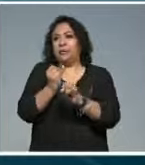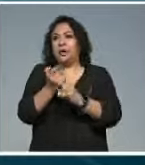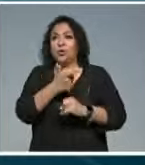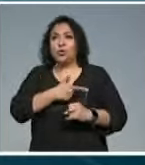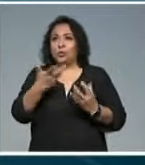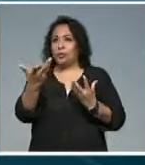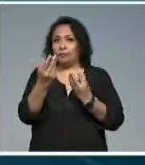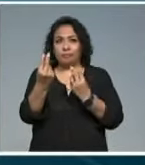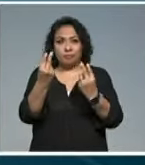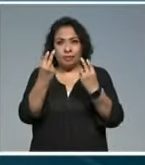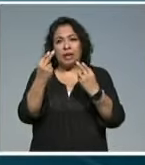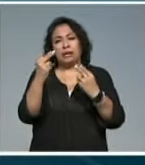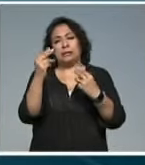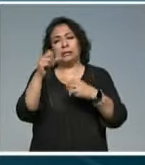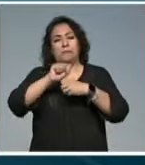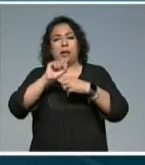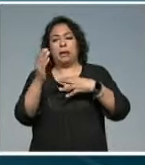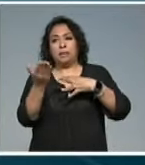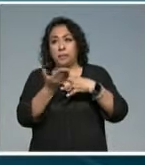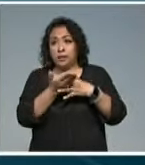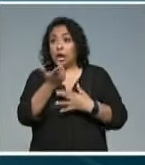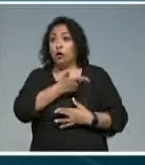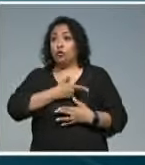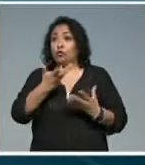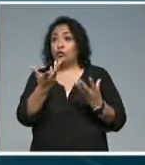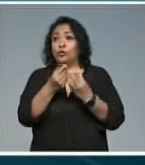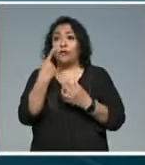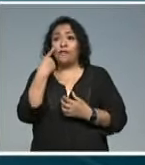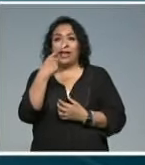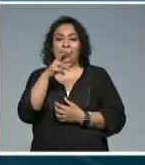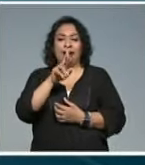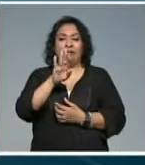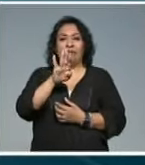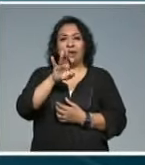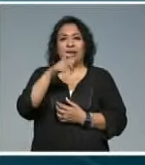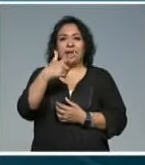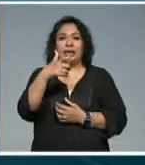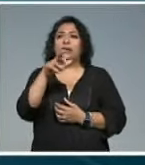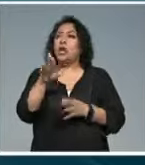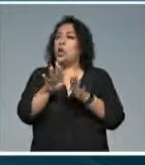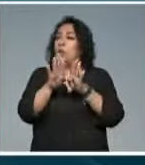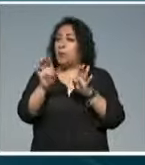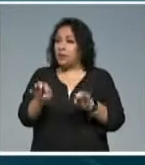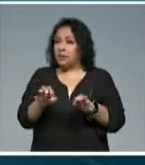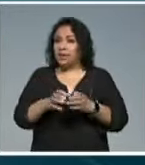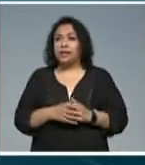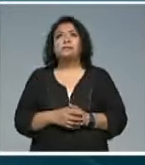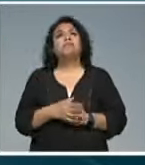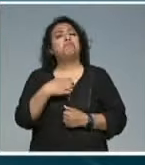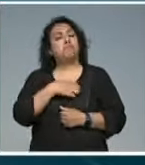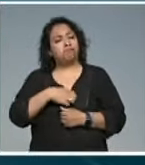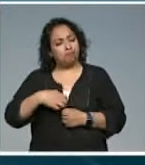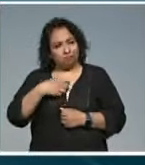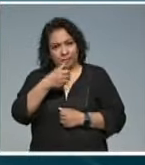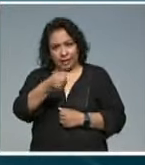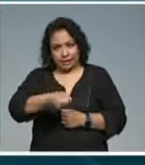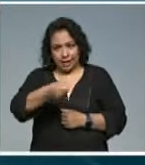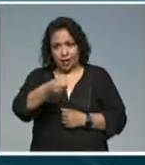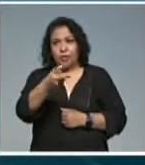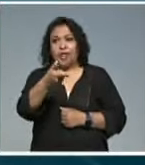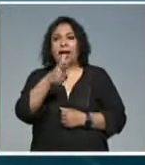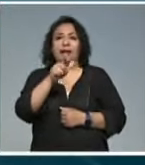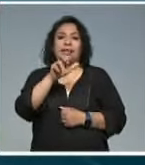gusto estar con ustedes a media semana. Qué gusto estar con Rafael García Villegas. ¿Cómo está, Rafa? Muy contento de saludarte,